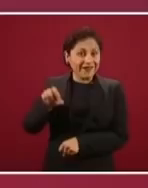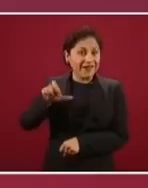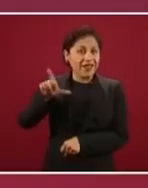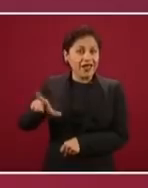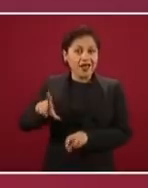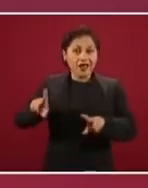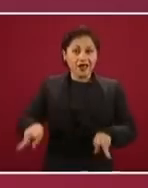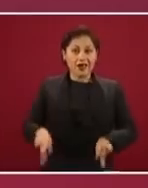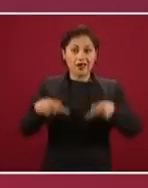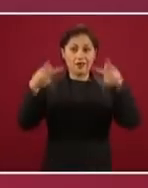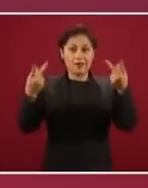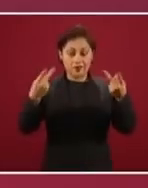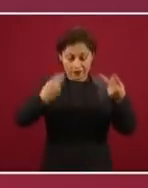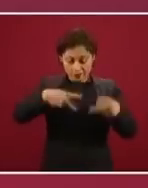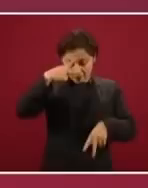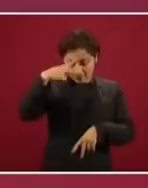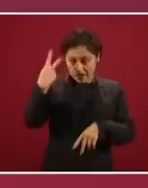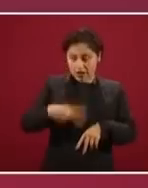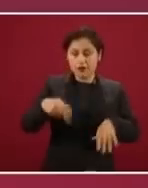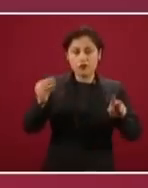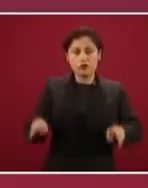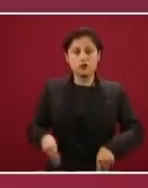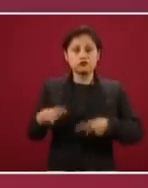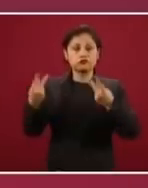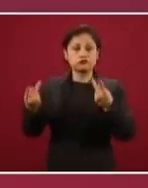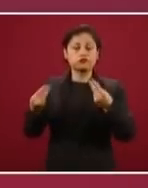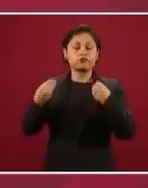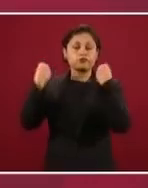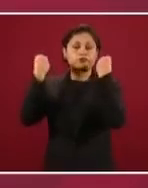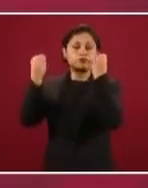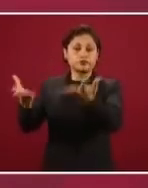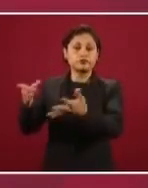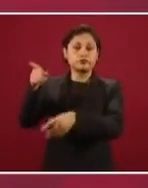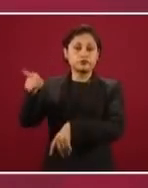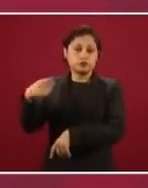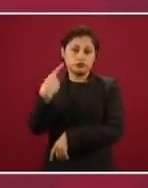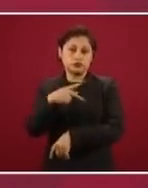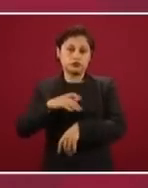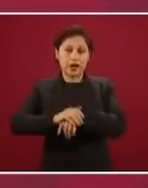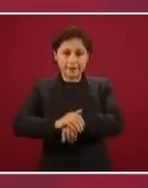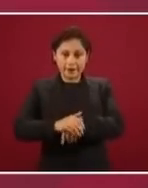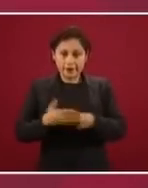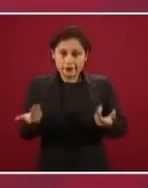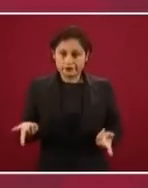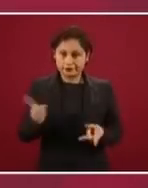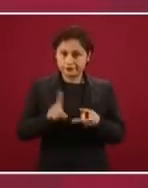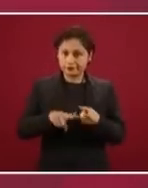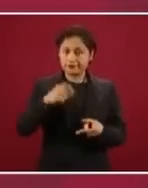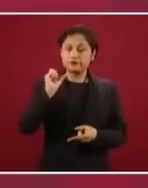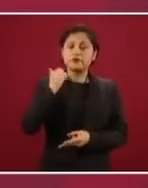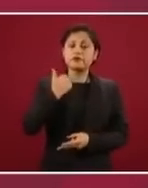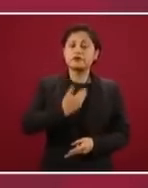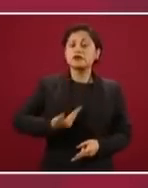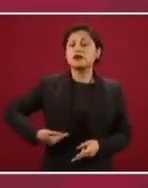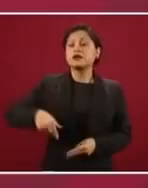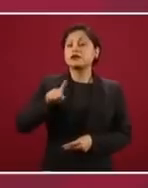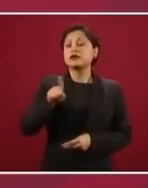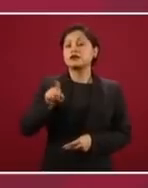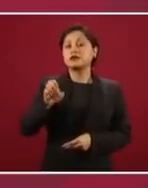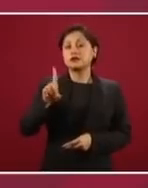particulares a sus allegados acebillo porque al zedillo